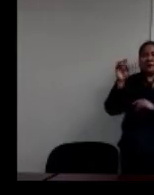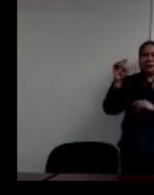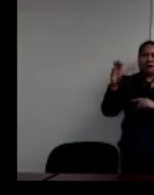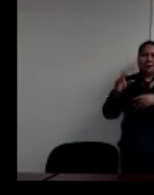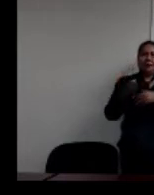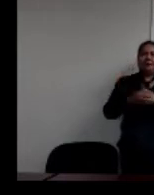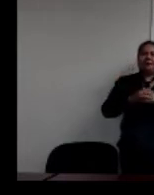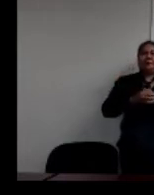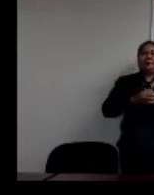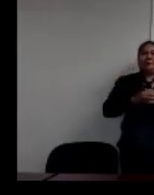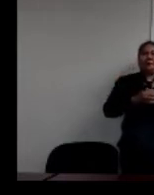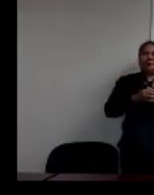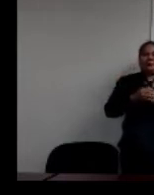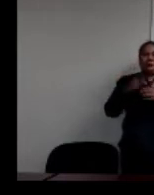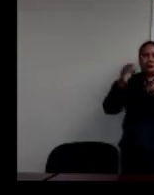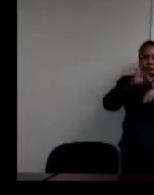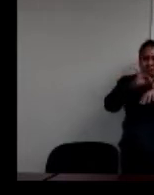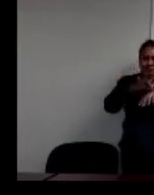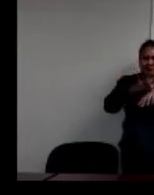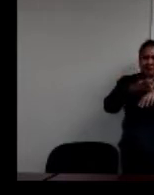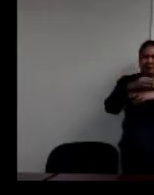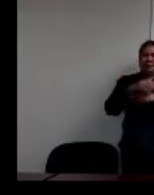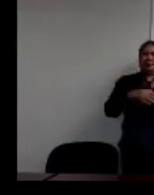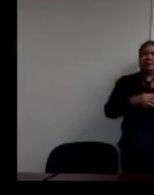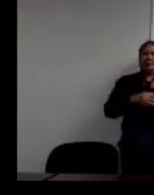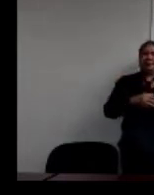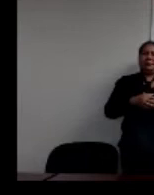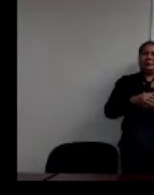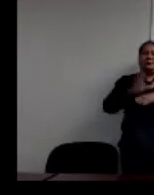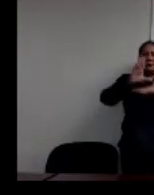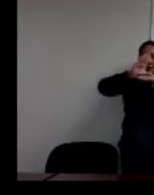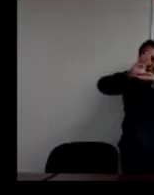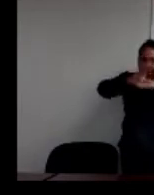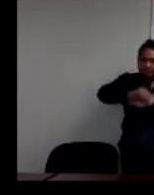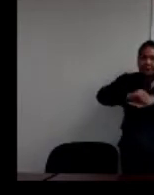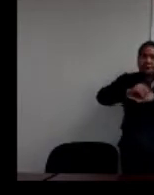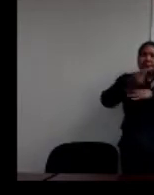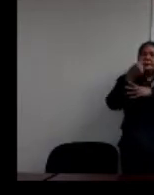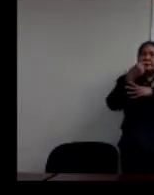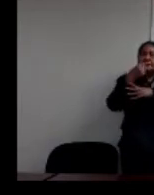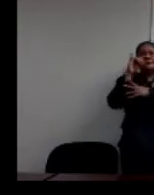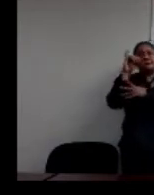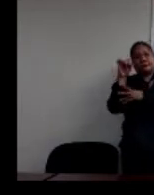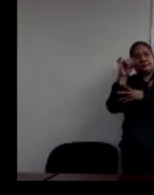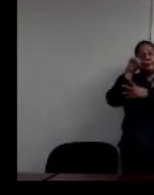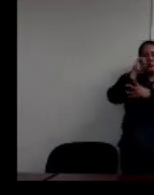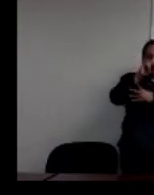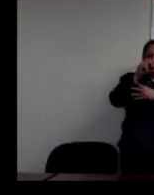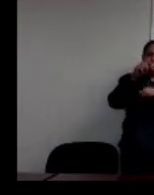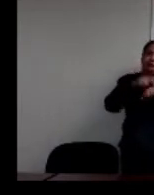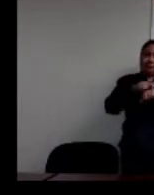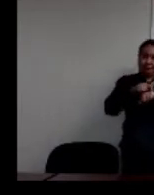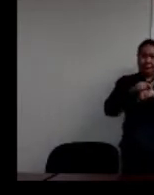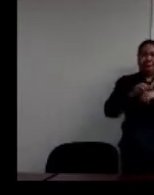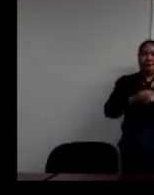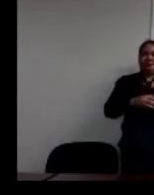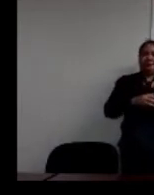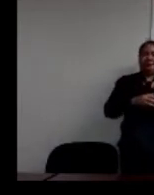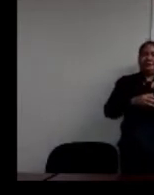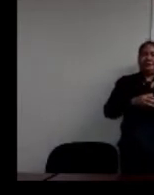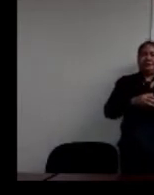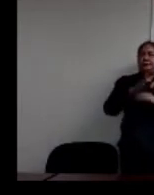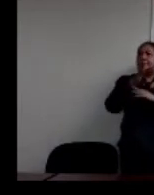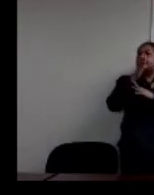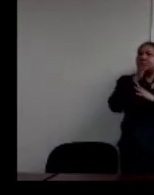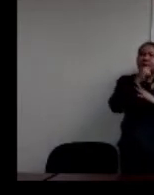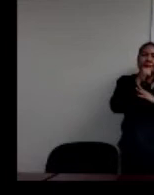reciente, autorizada por nosotros, de que se está autorizando qué medicamento, qué dosis y qué horario. No